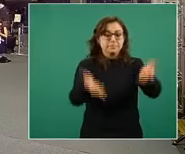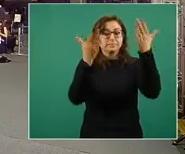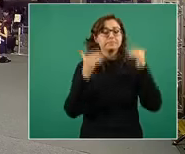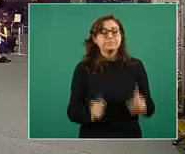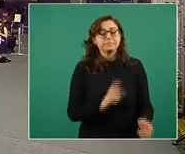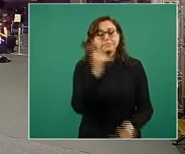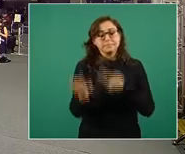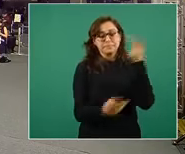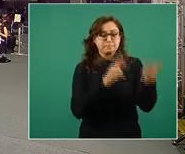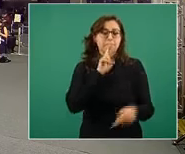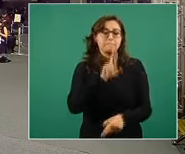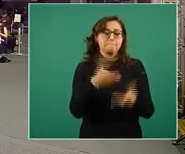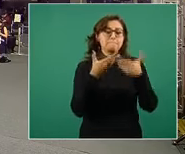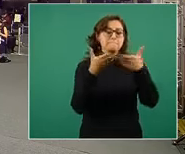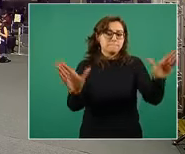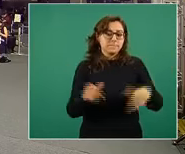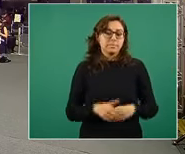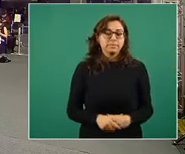adelante.